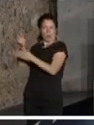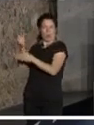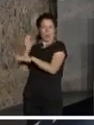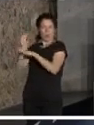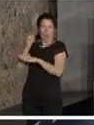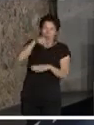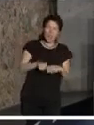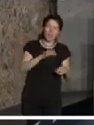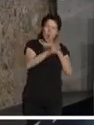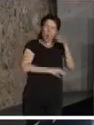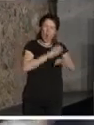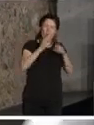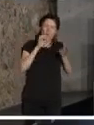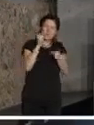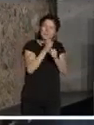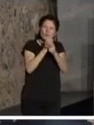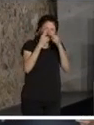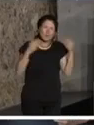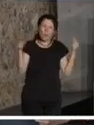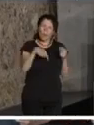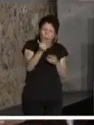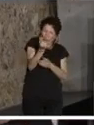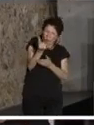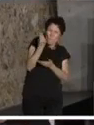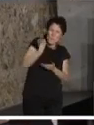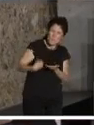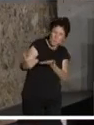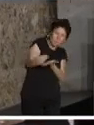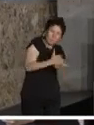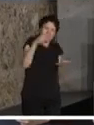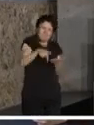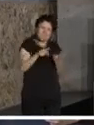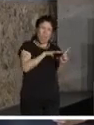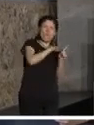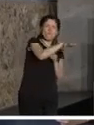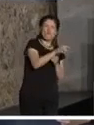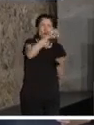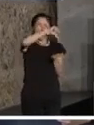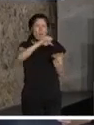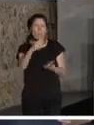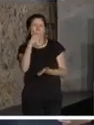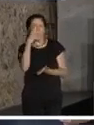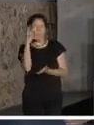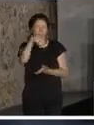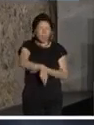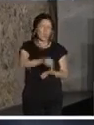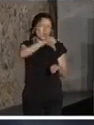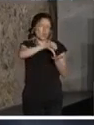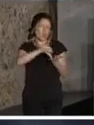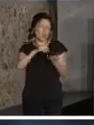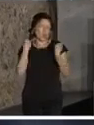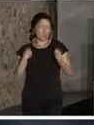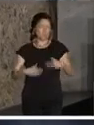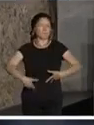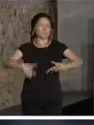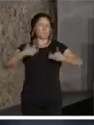organizar el trabajo público desde lo público y que ese dinero revierta en el bien y en el interés público